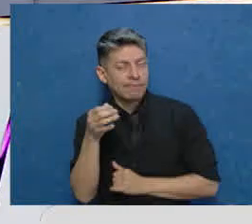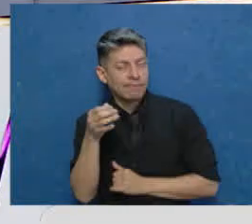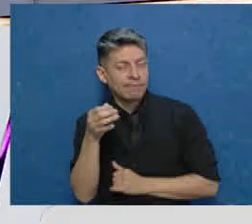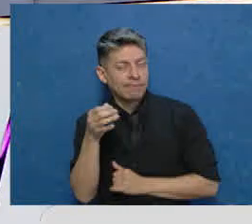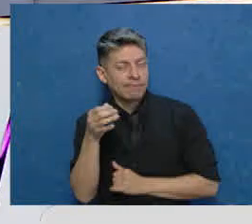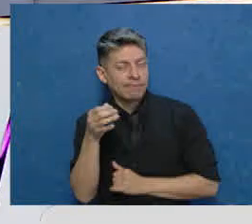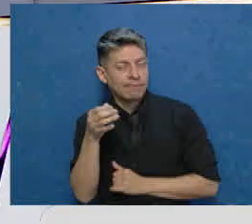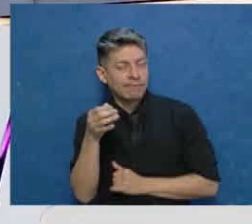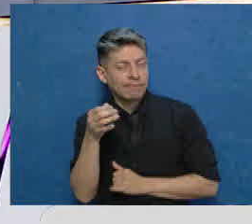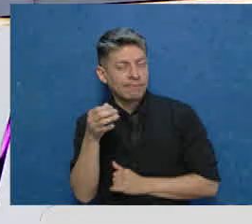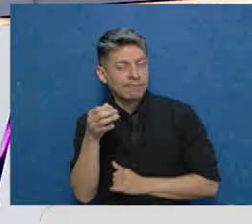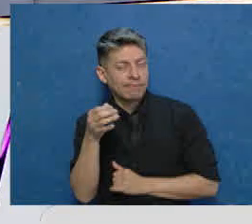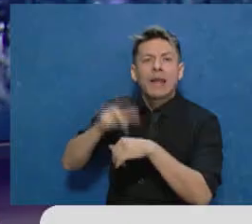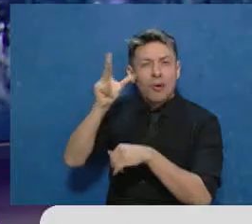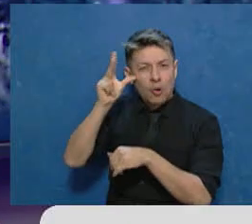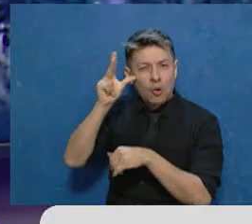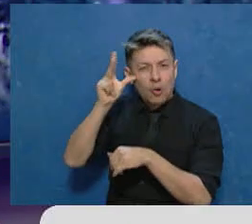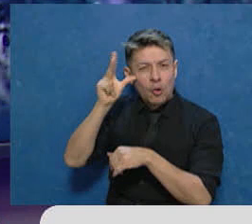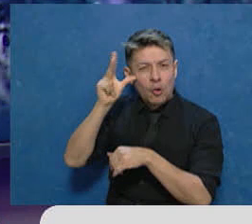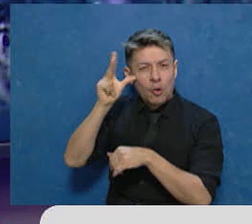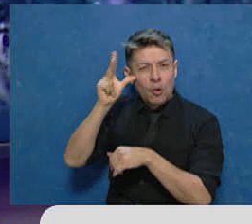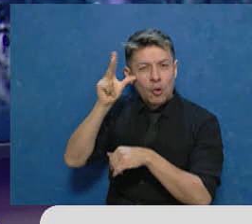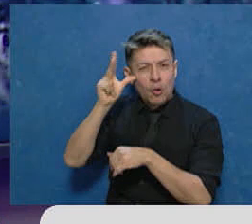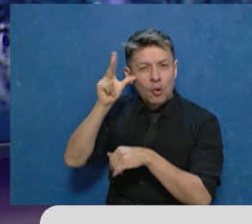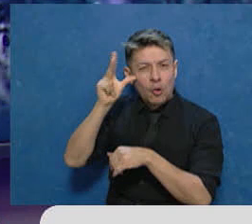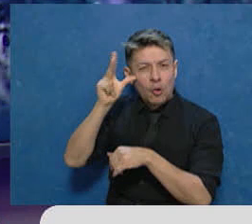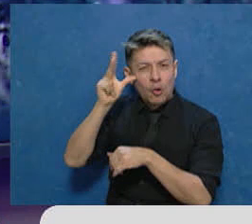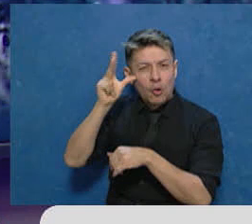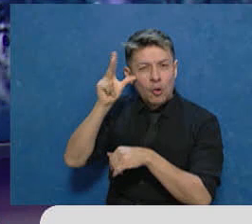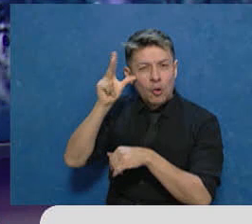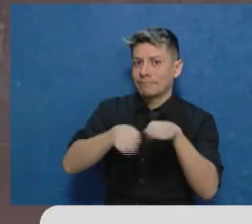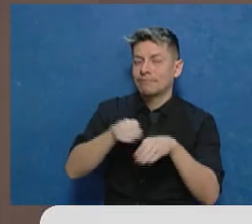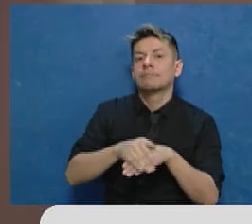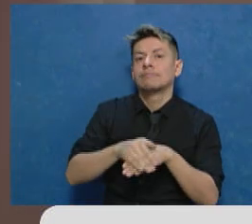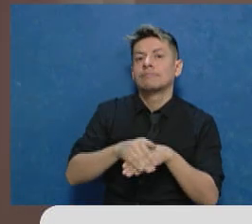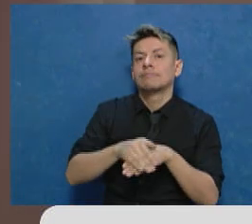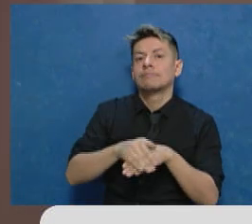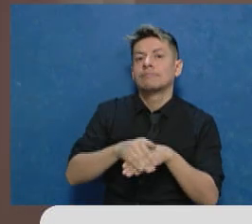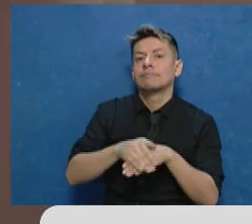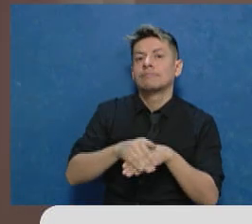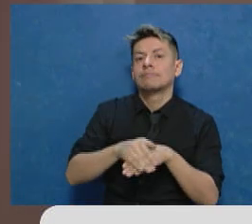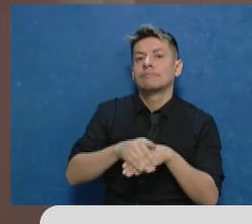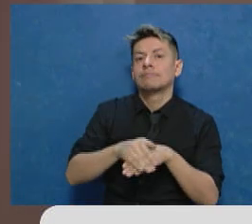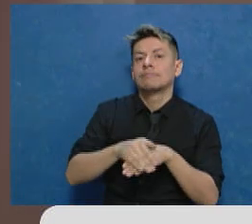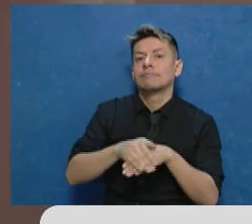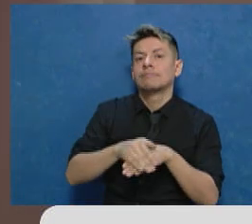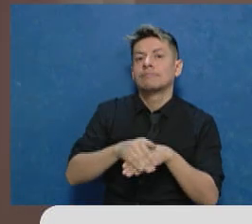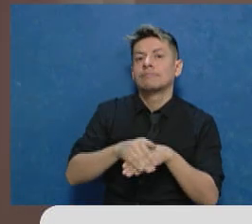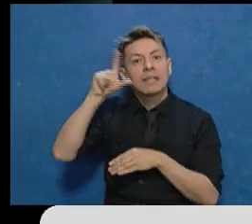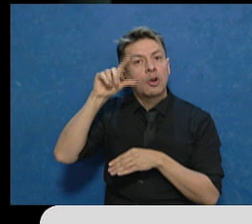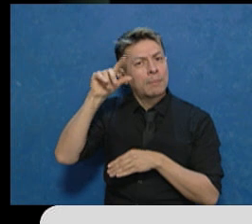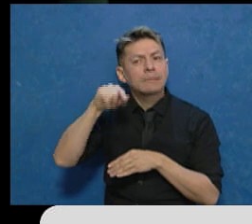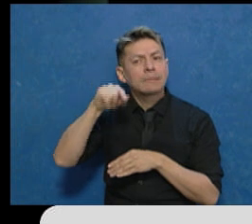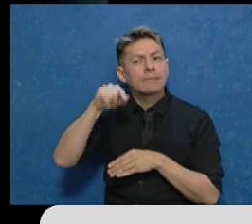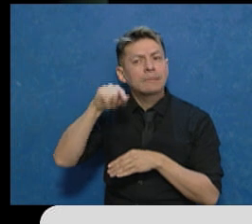20, se produjo un incidente vial. Esto pasó en Zanetti y Vicente López. La zona es conocida como